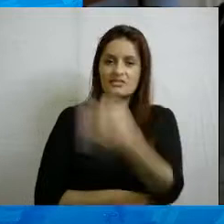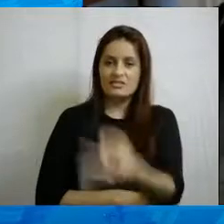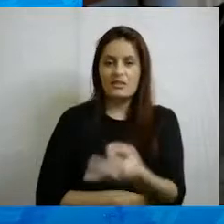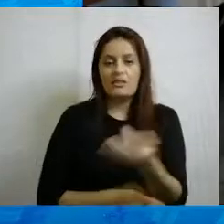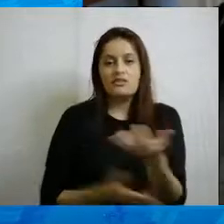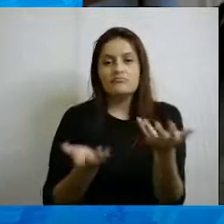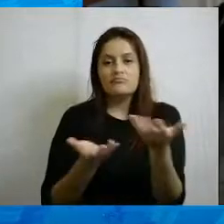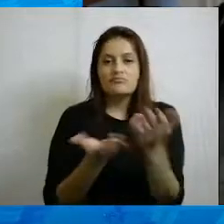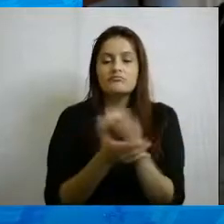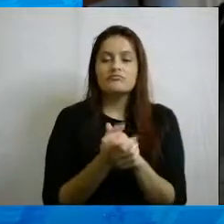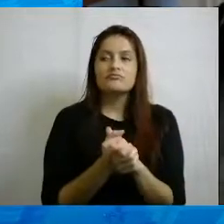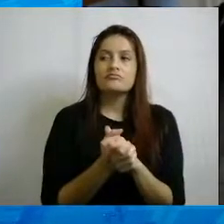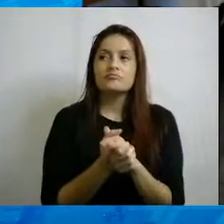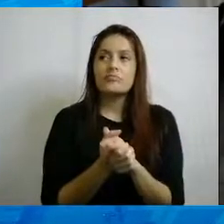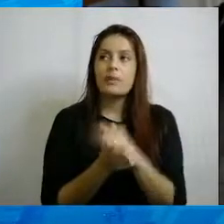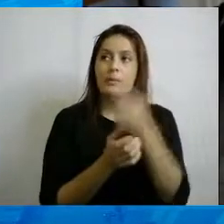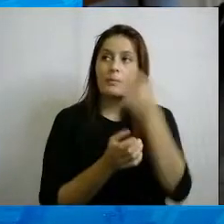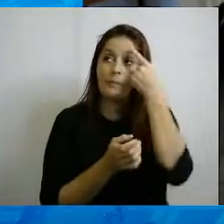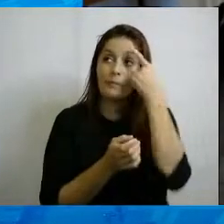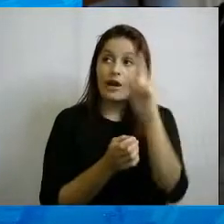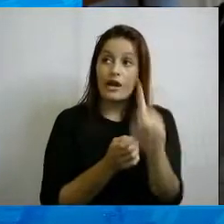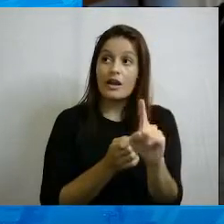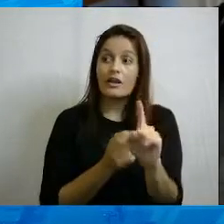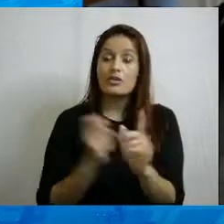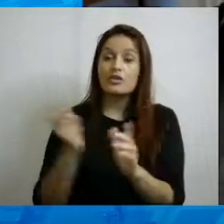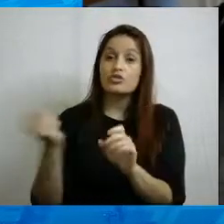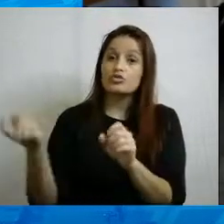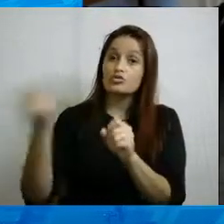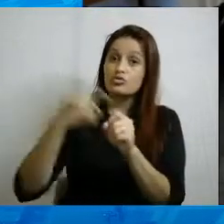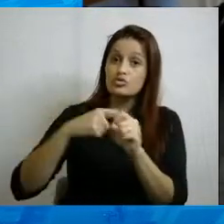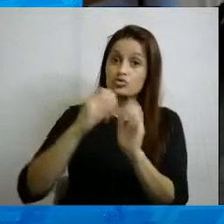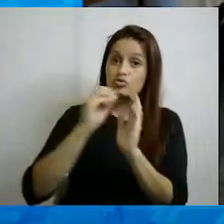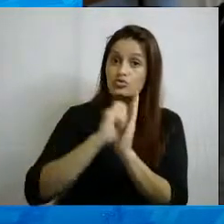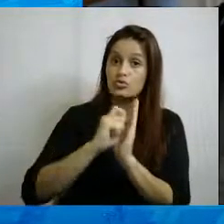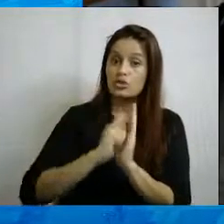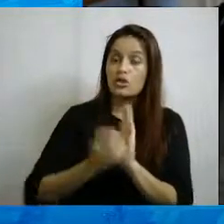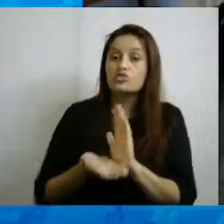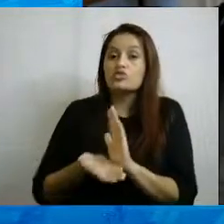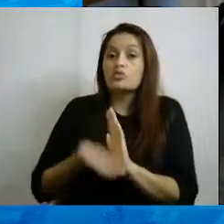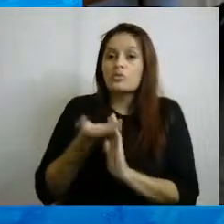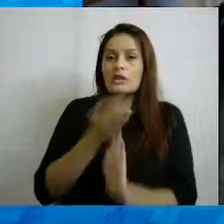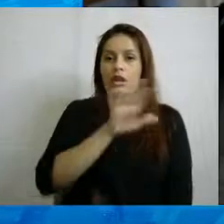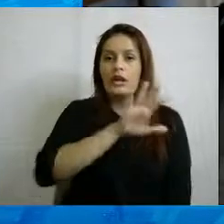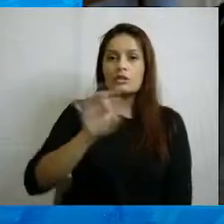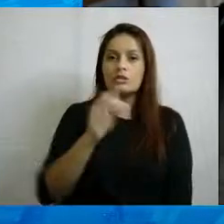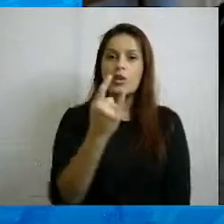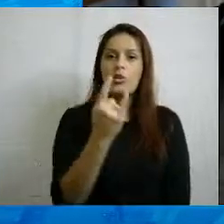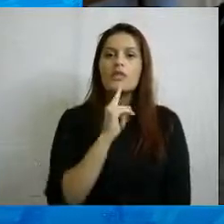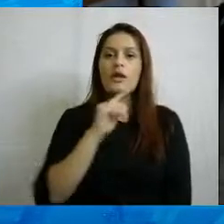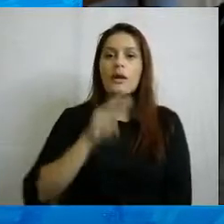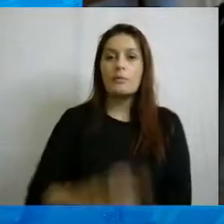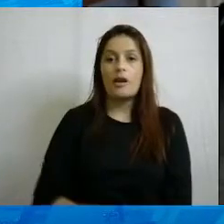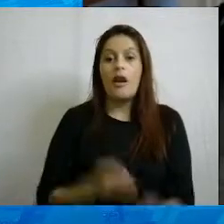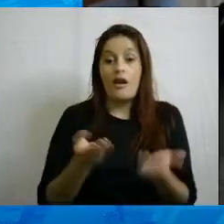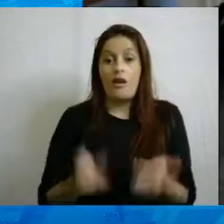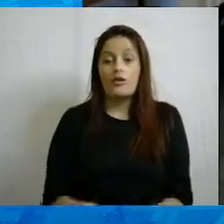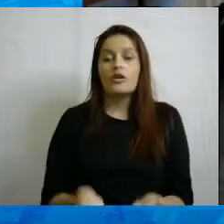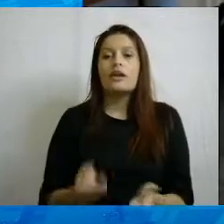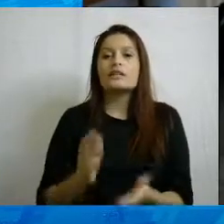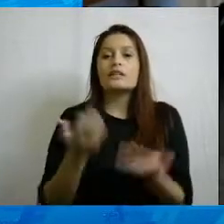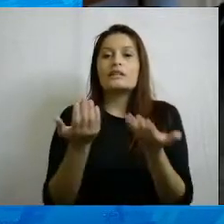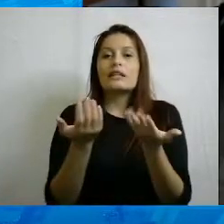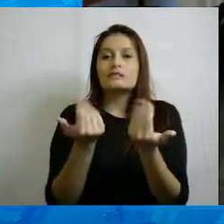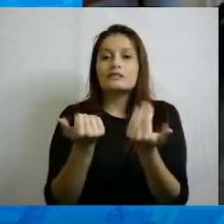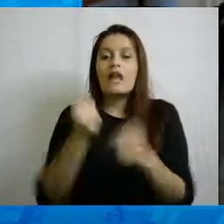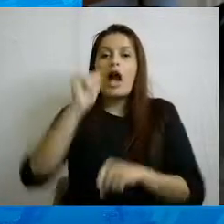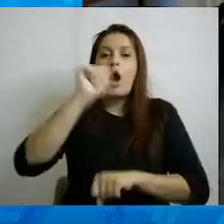que para los efectos de suscribir convenios que superen las 500 UTM, como sería el caso, se requiere